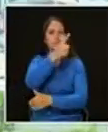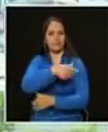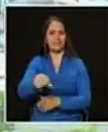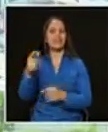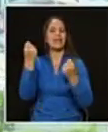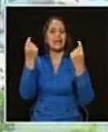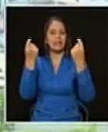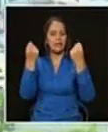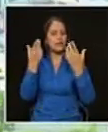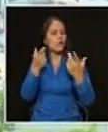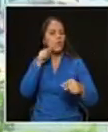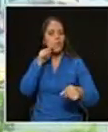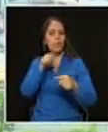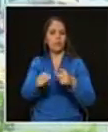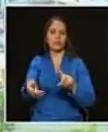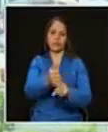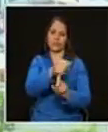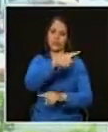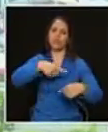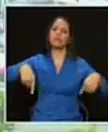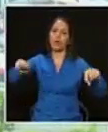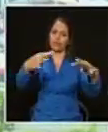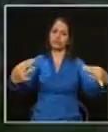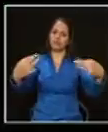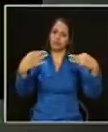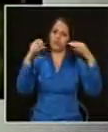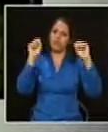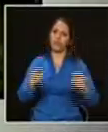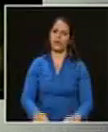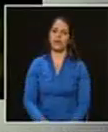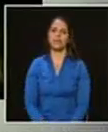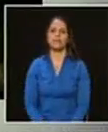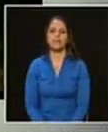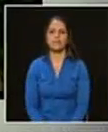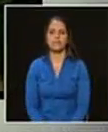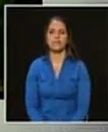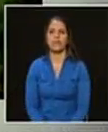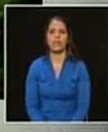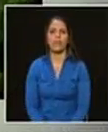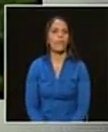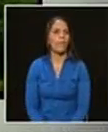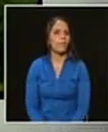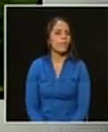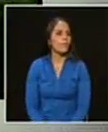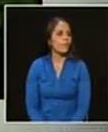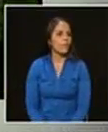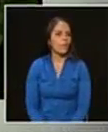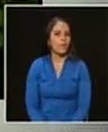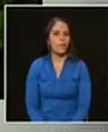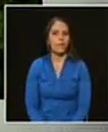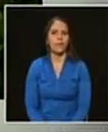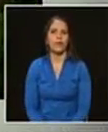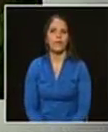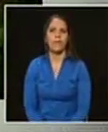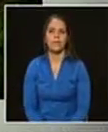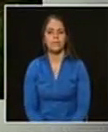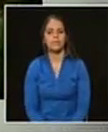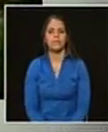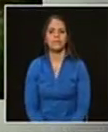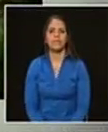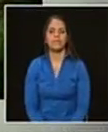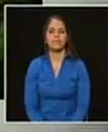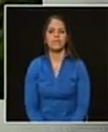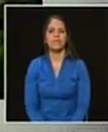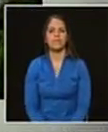principal y que puedan acceder a los contenidos y disfrutar de la programación del canal. No hay nada mejor que ver un programa en familia. Los temas de sexo